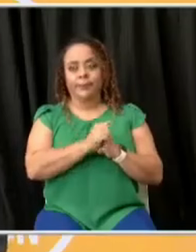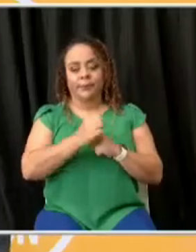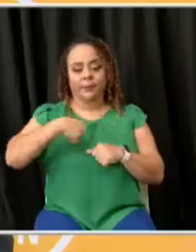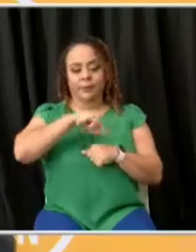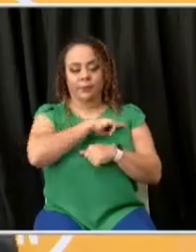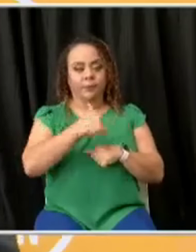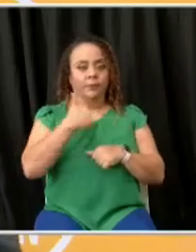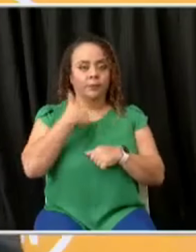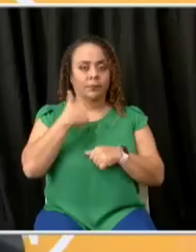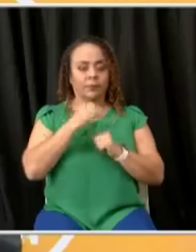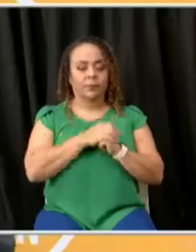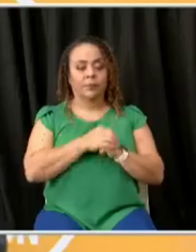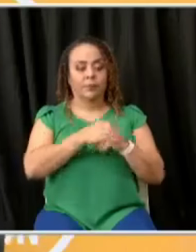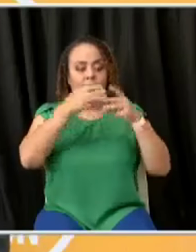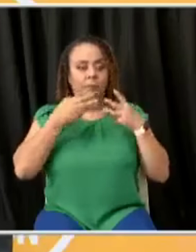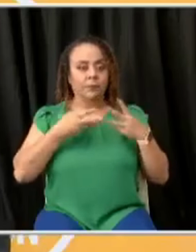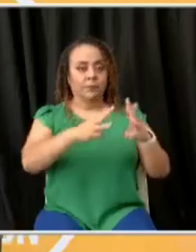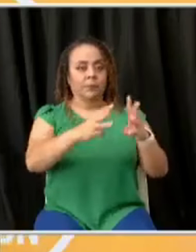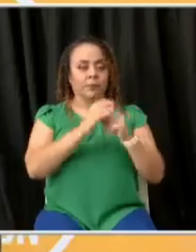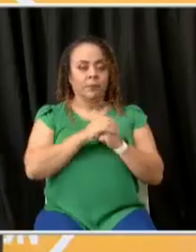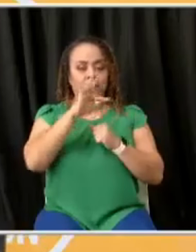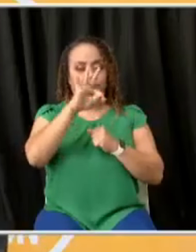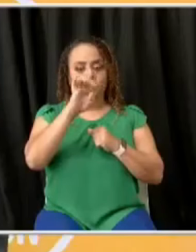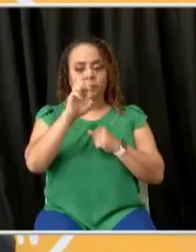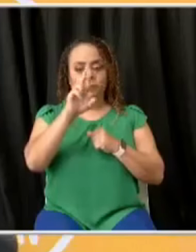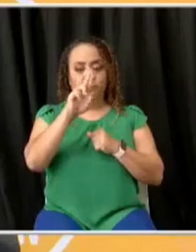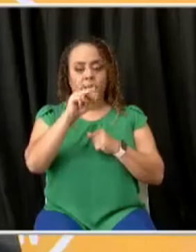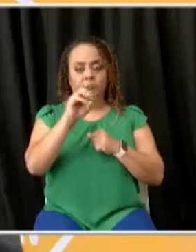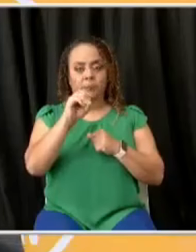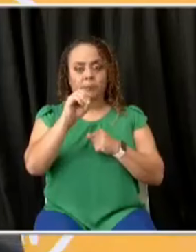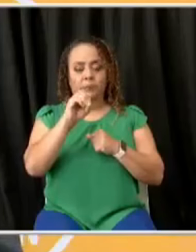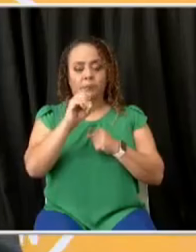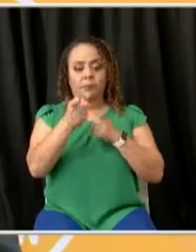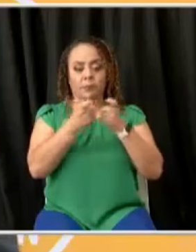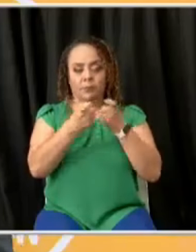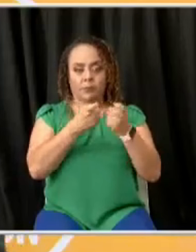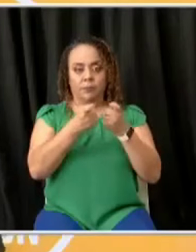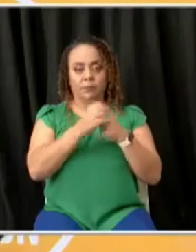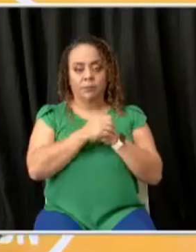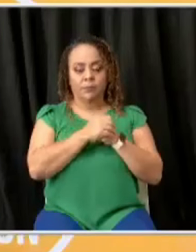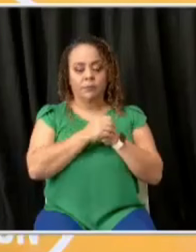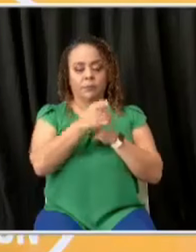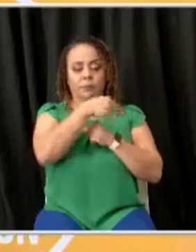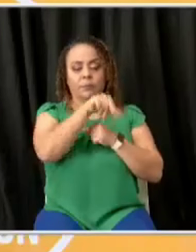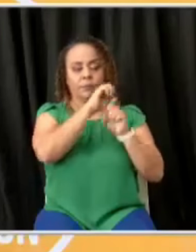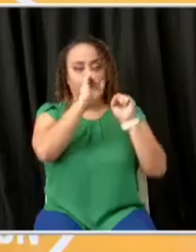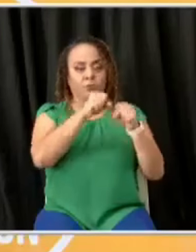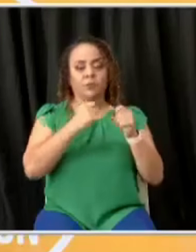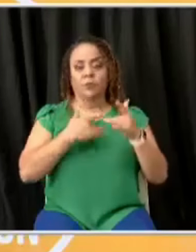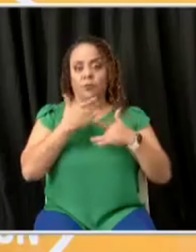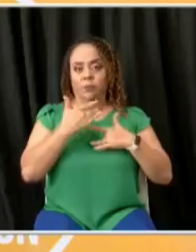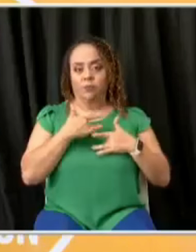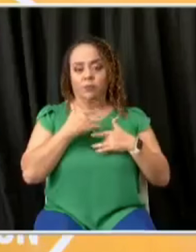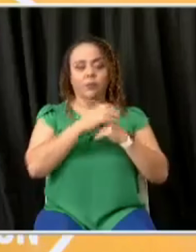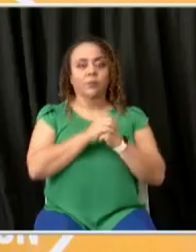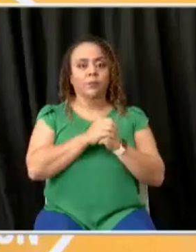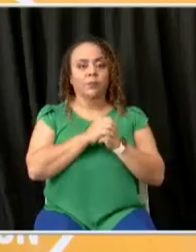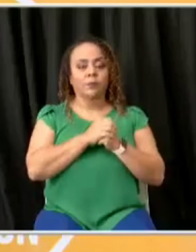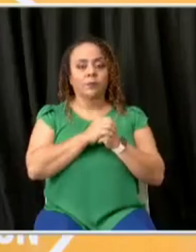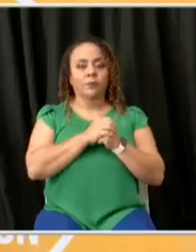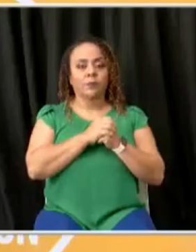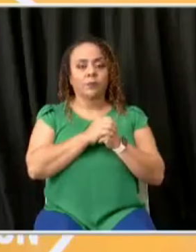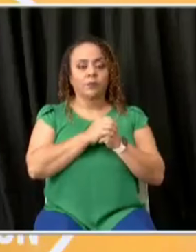Nosotros tenemos unos mecanismos termorreguladores que son capaces de sentir de